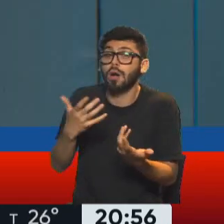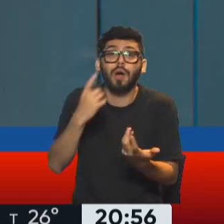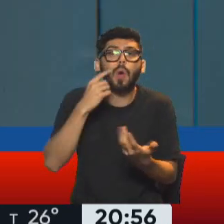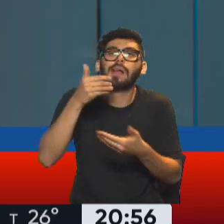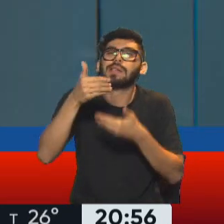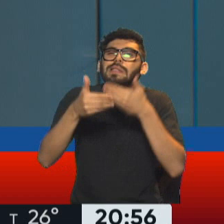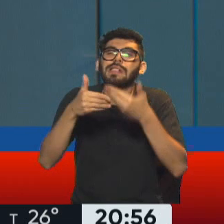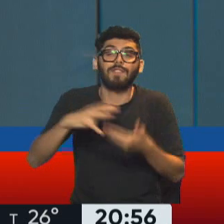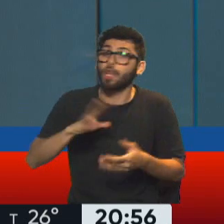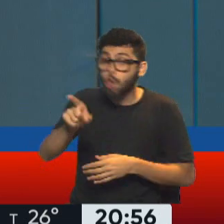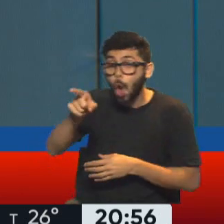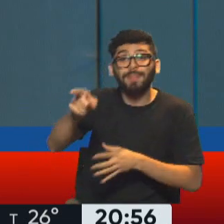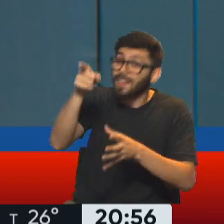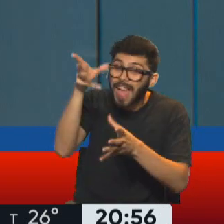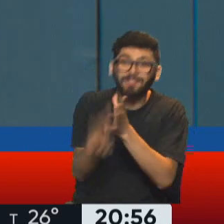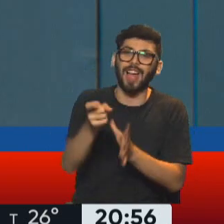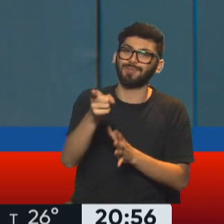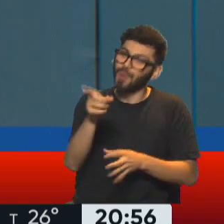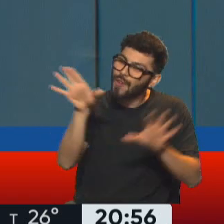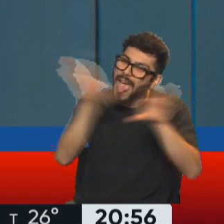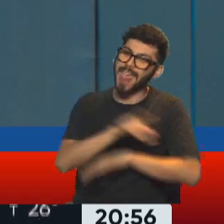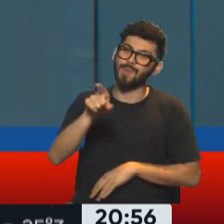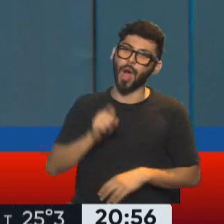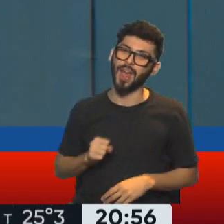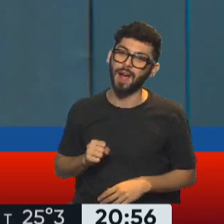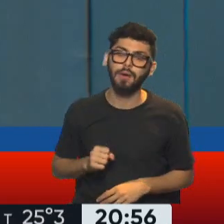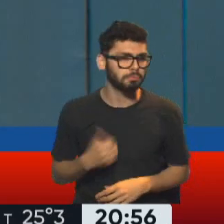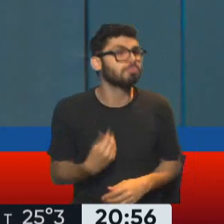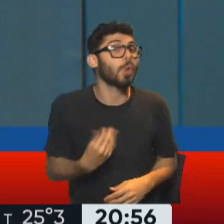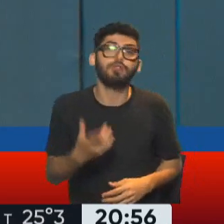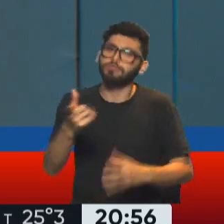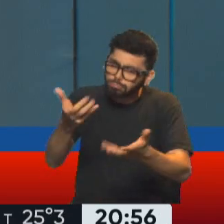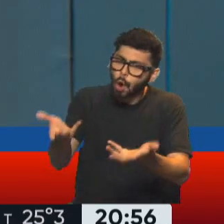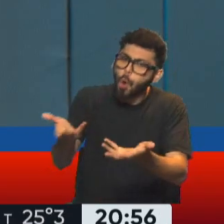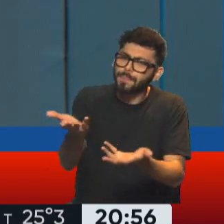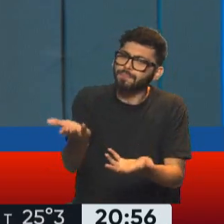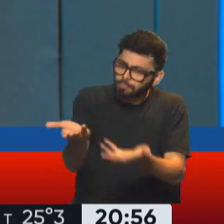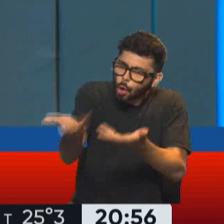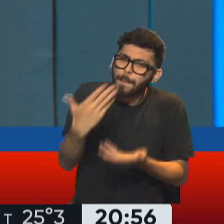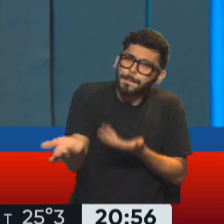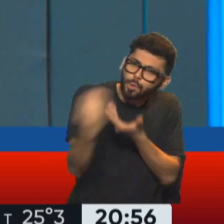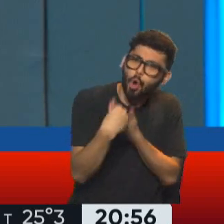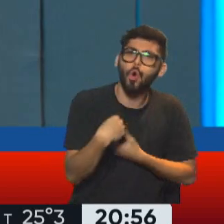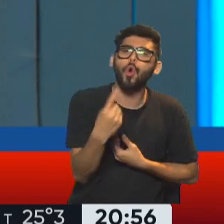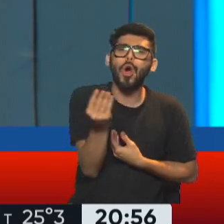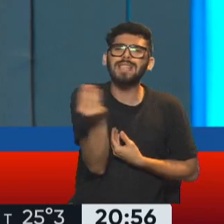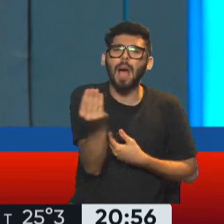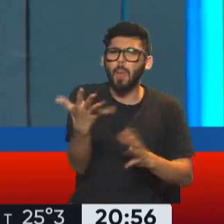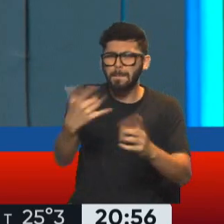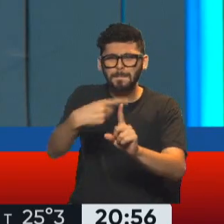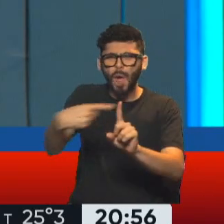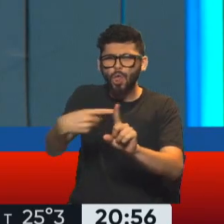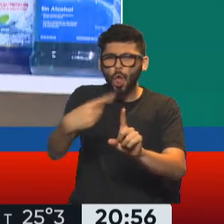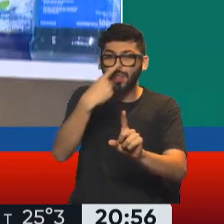muy equivocada. Imagen... Estás muy equivocada. ¿Por qué? Yo te invito a ir un sábado durante el día, al